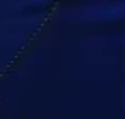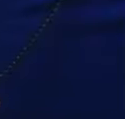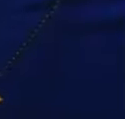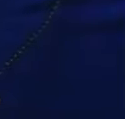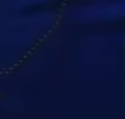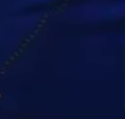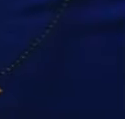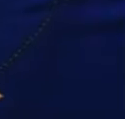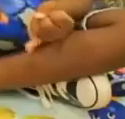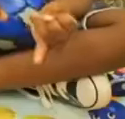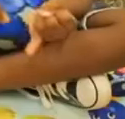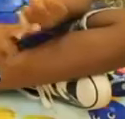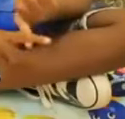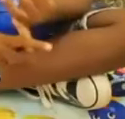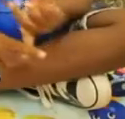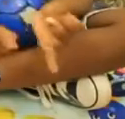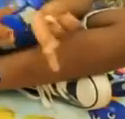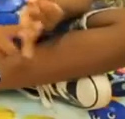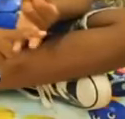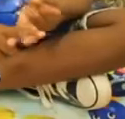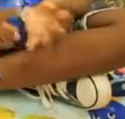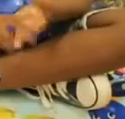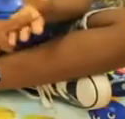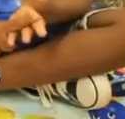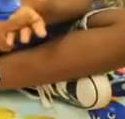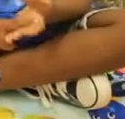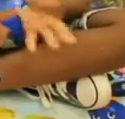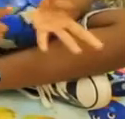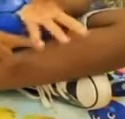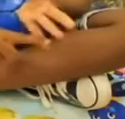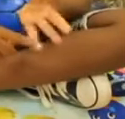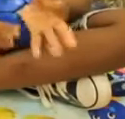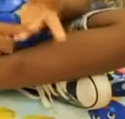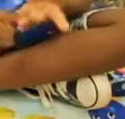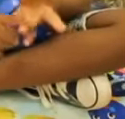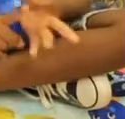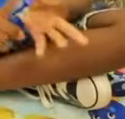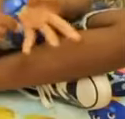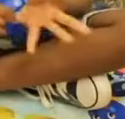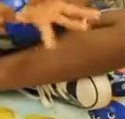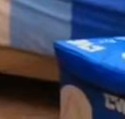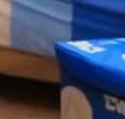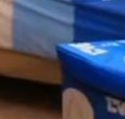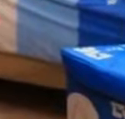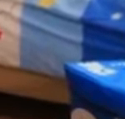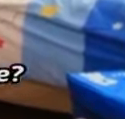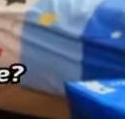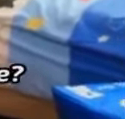adultos en las calles de La Habana que incumplen, andan y viven como a ellos les da la